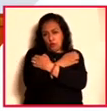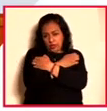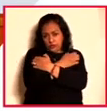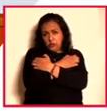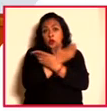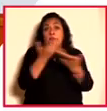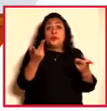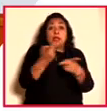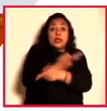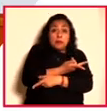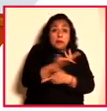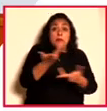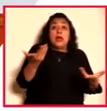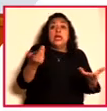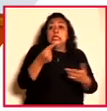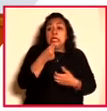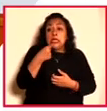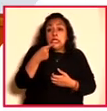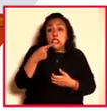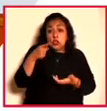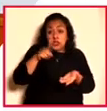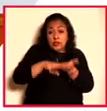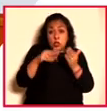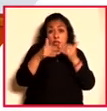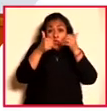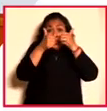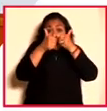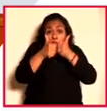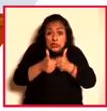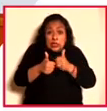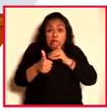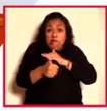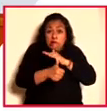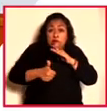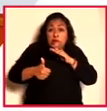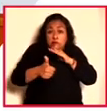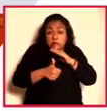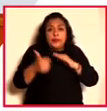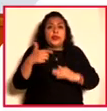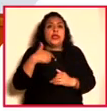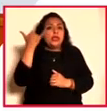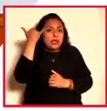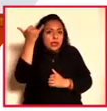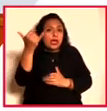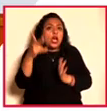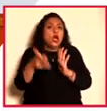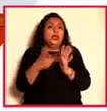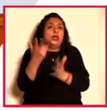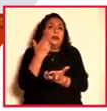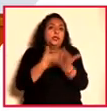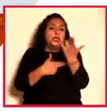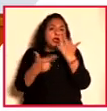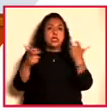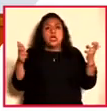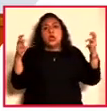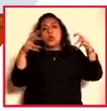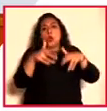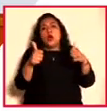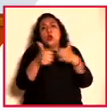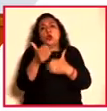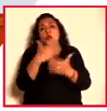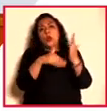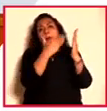ocurrido con los niños en confinamiento. Y la idea, bueno, pues es regresar. La idea es tener un reencuentro con todo el